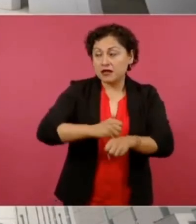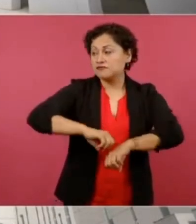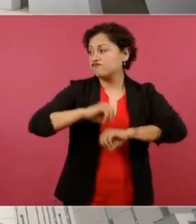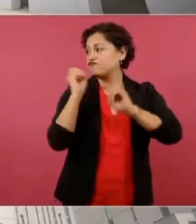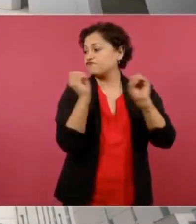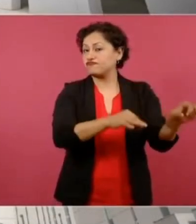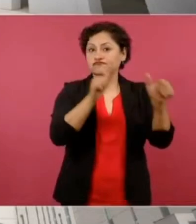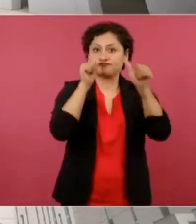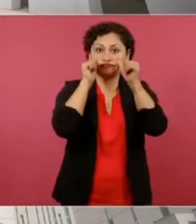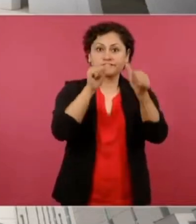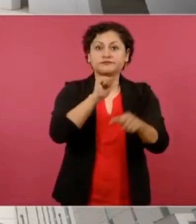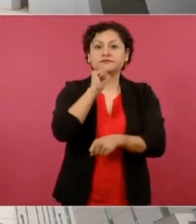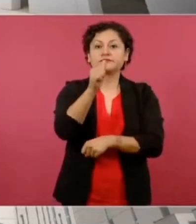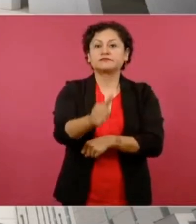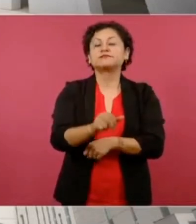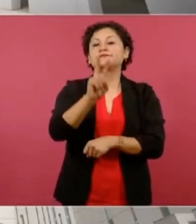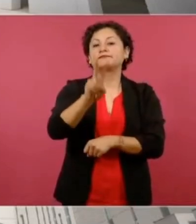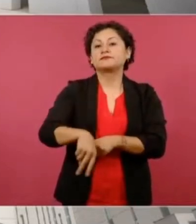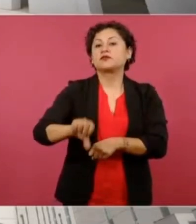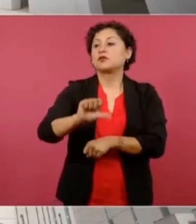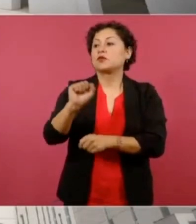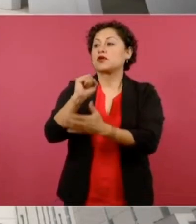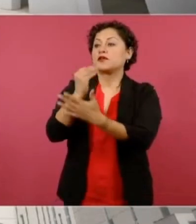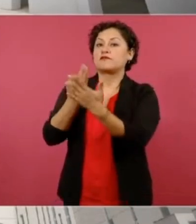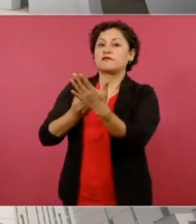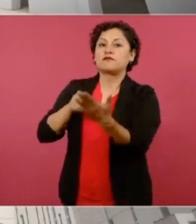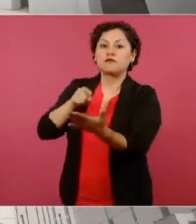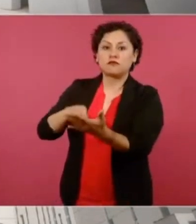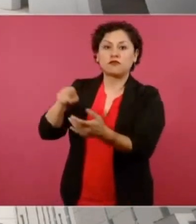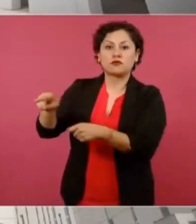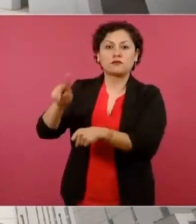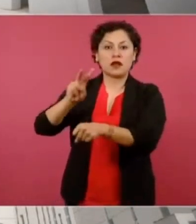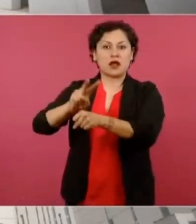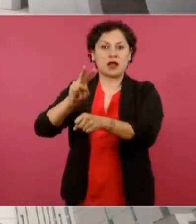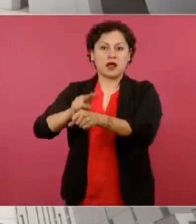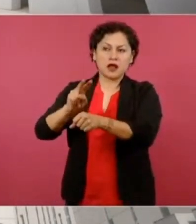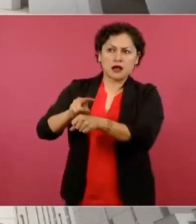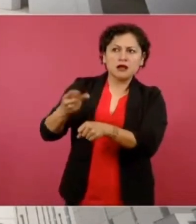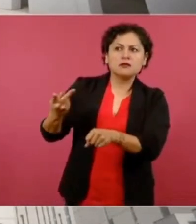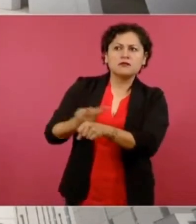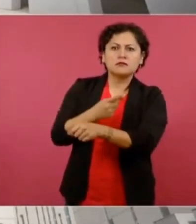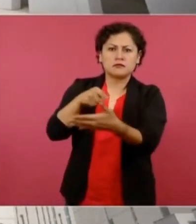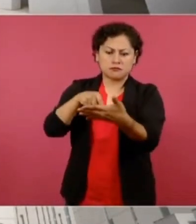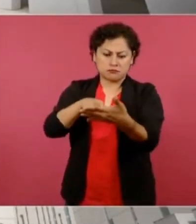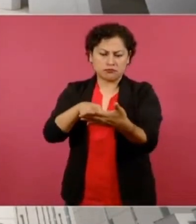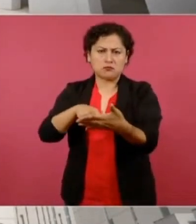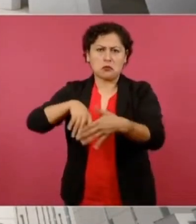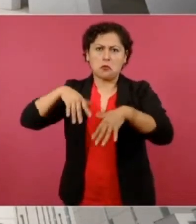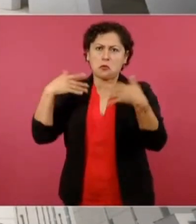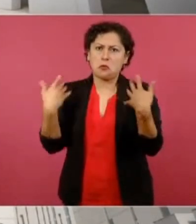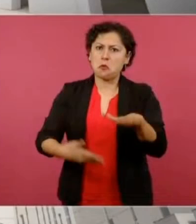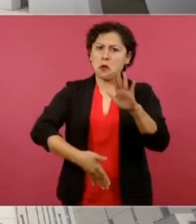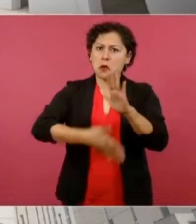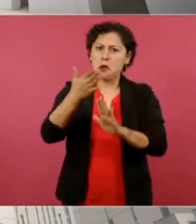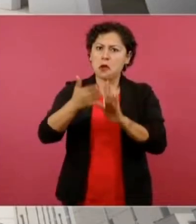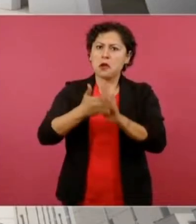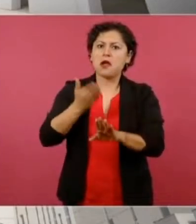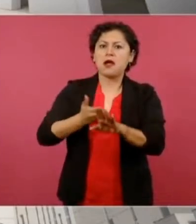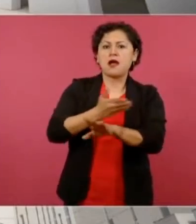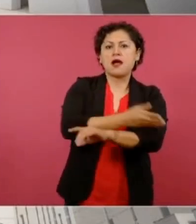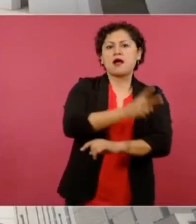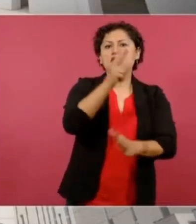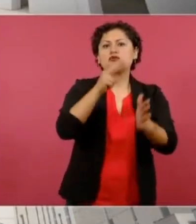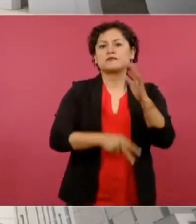un informe de la Auditoría Superior de la Federación evidenció que el costo de la construcción había tenido un sobreprecio en los periodos de 2006